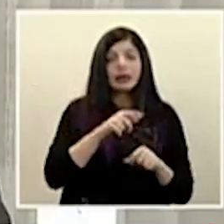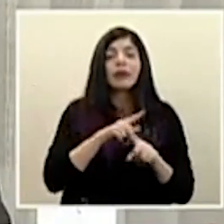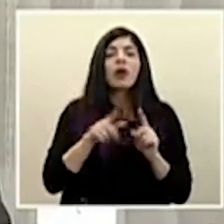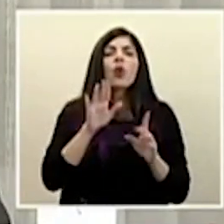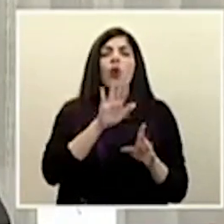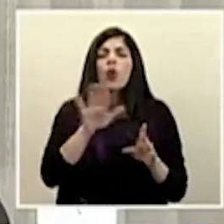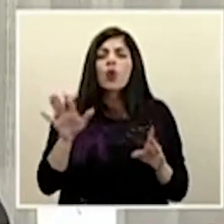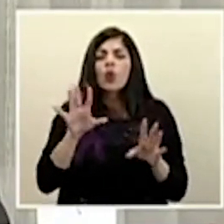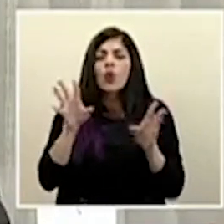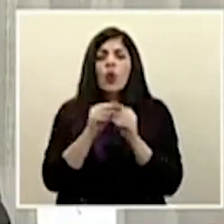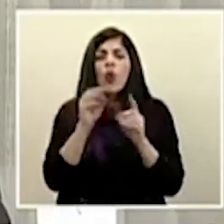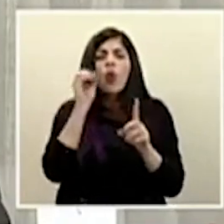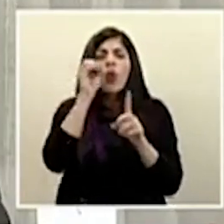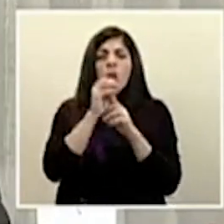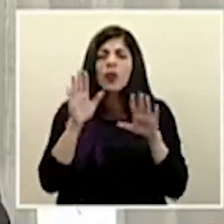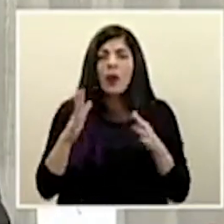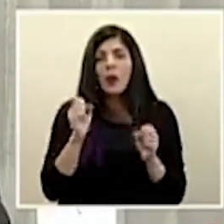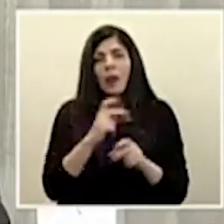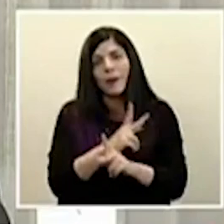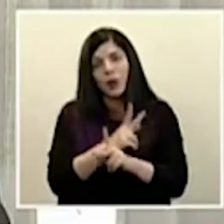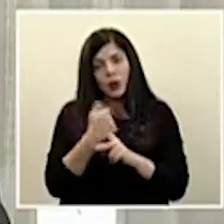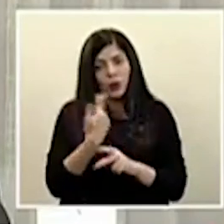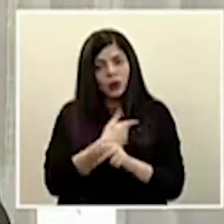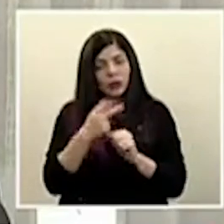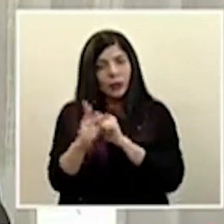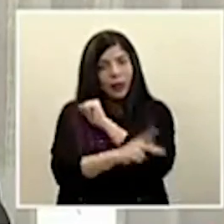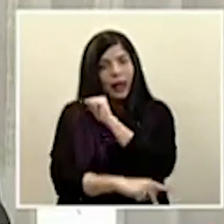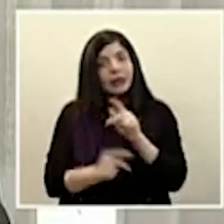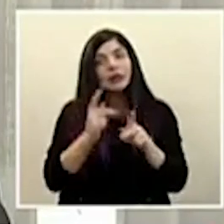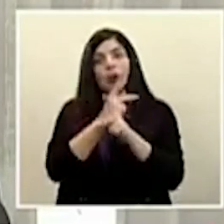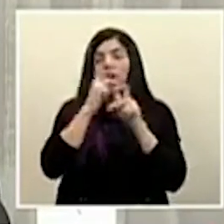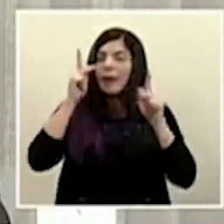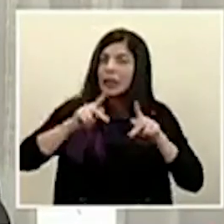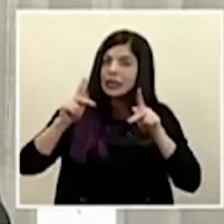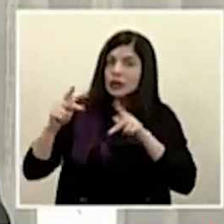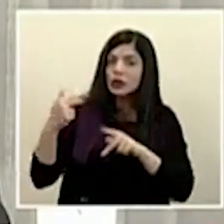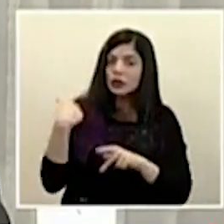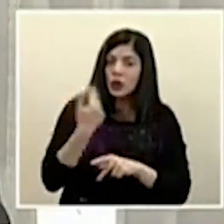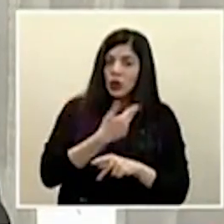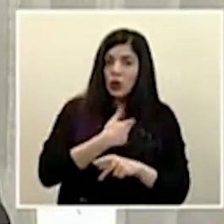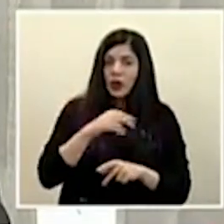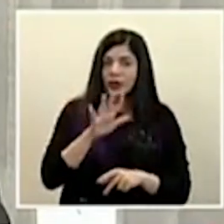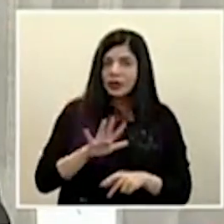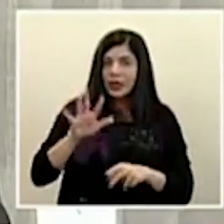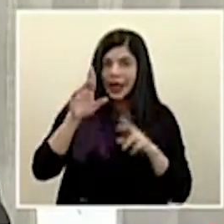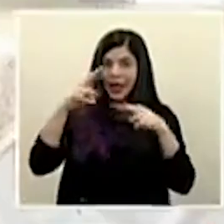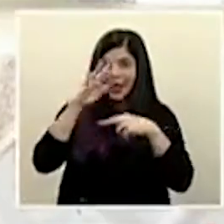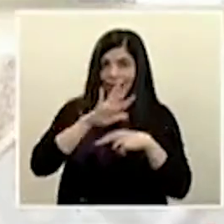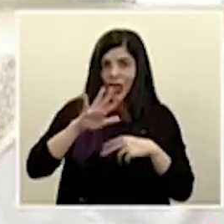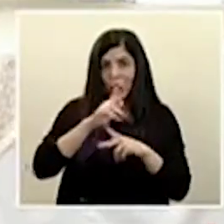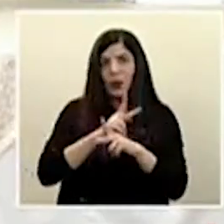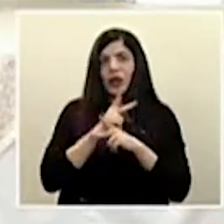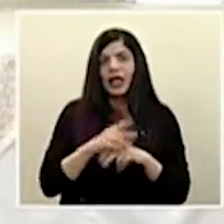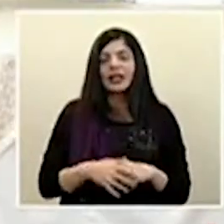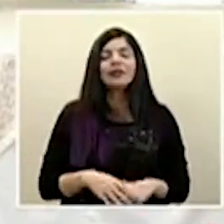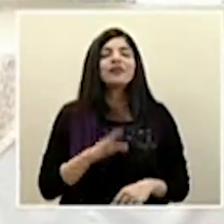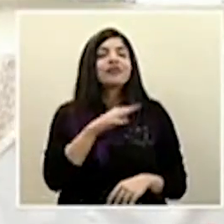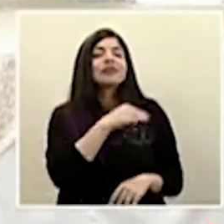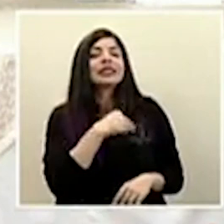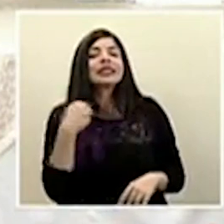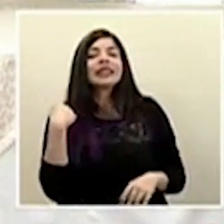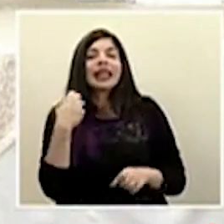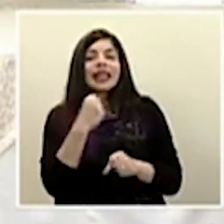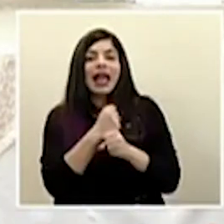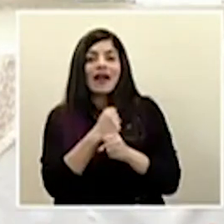como objetivo final es proteger a nuestro país y a las personas de nuestra región. Para la ministra de